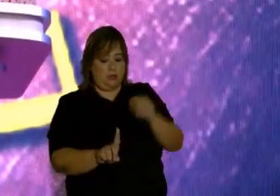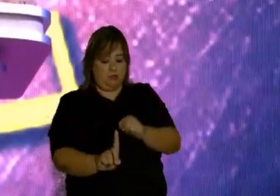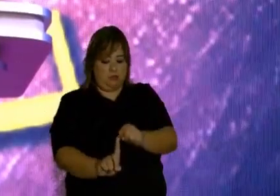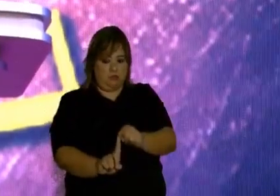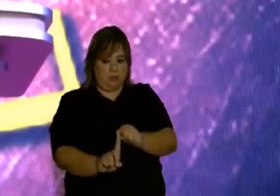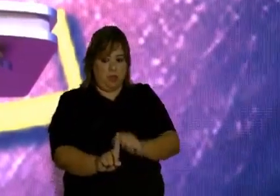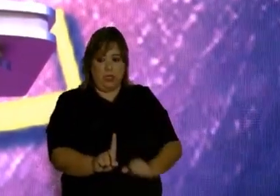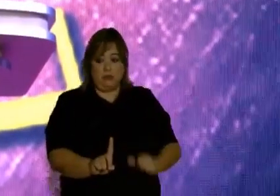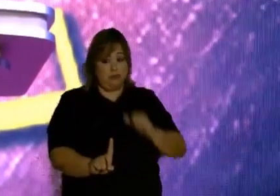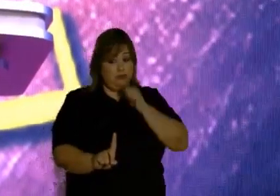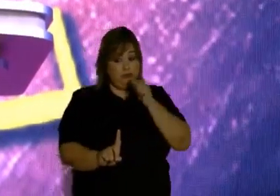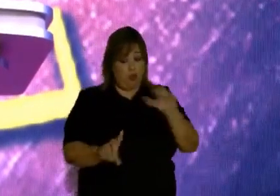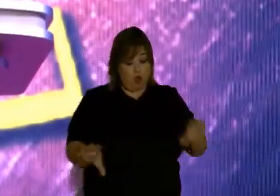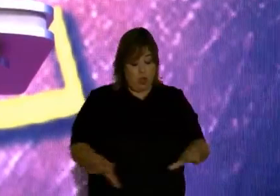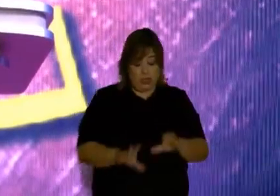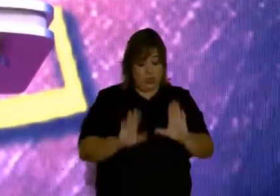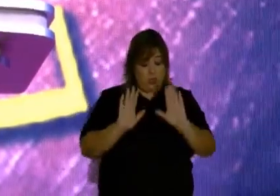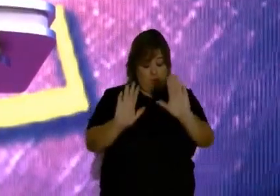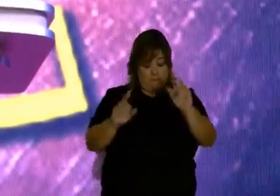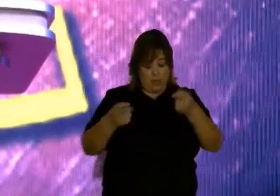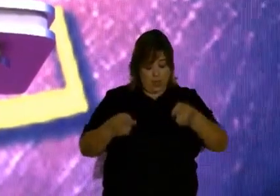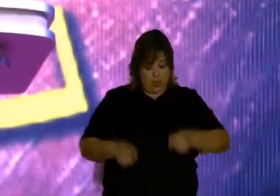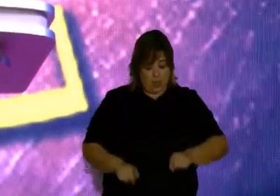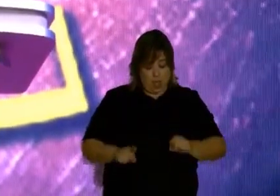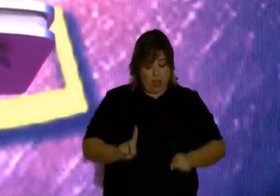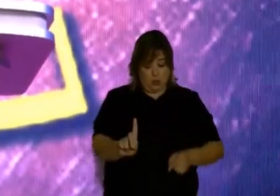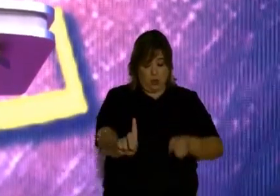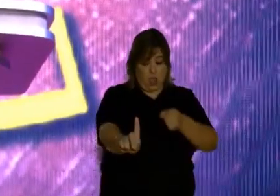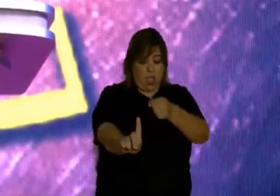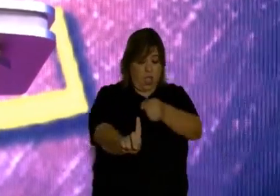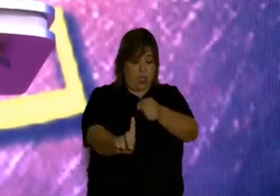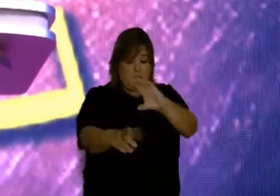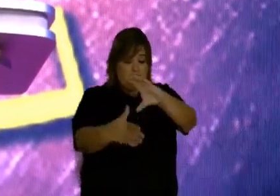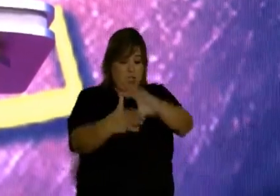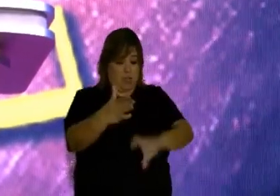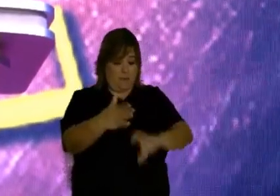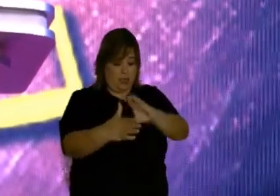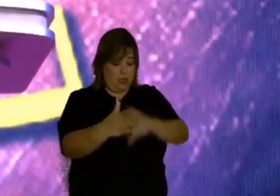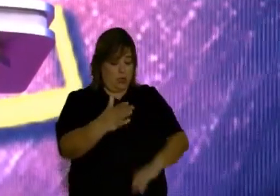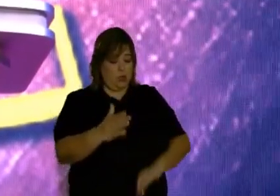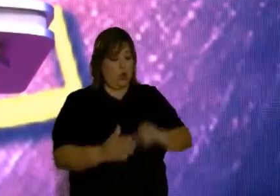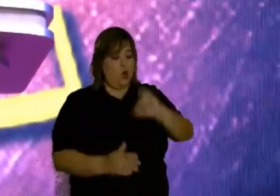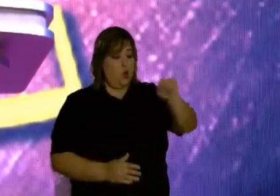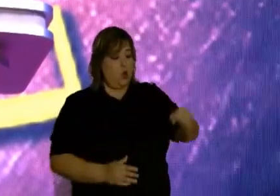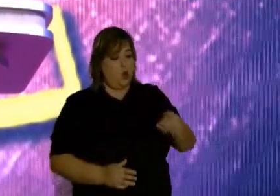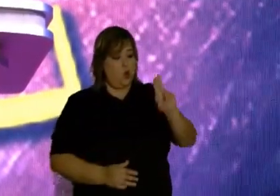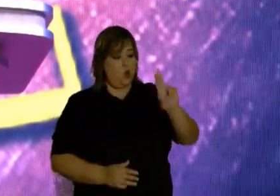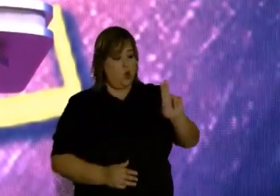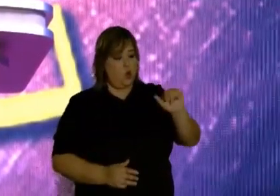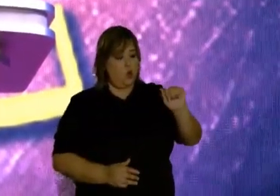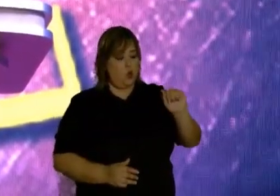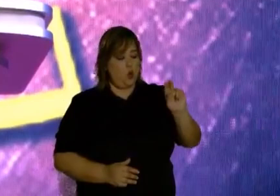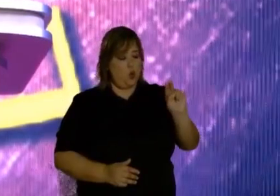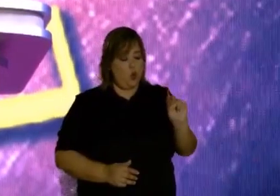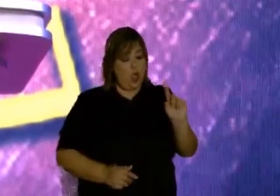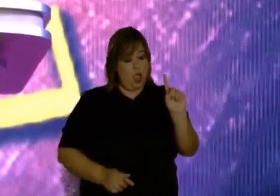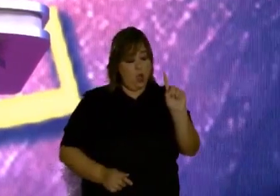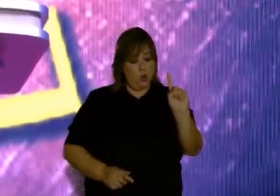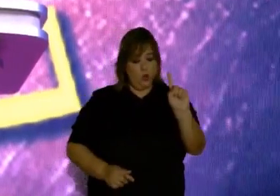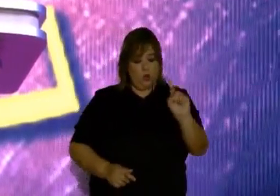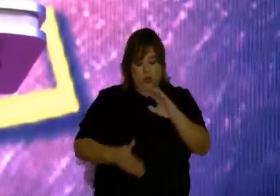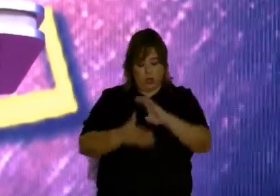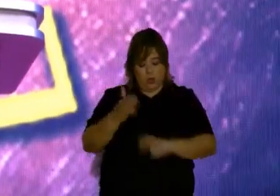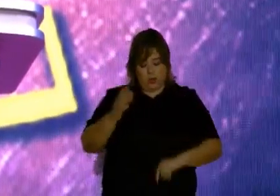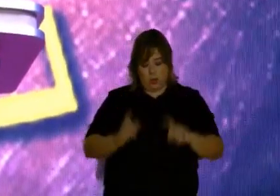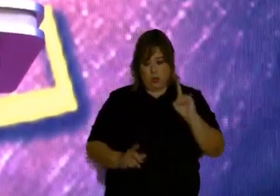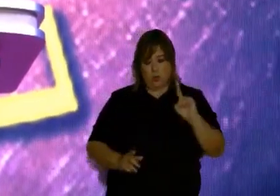un solo milagro, ahí mismo en capítulo 1 de Juan. Vamos un momentito, que quiero redimir el tiempo,